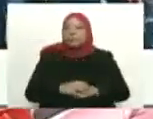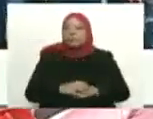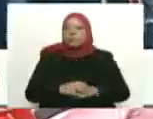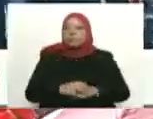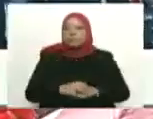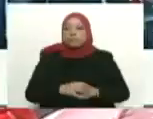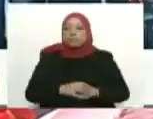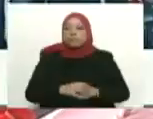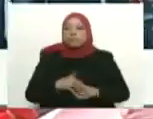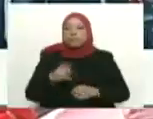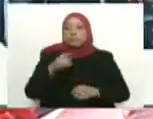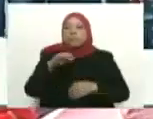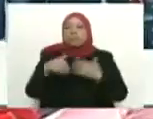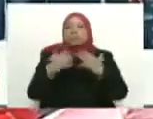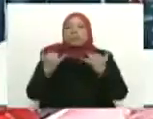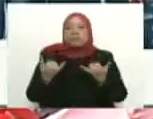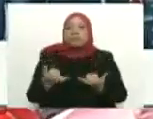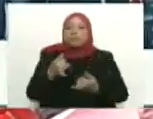Mayerlin León.